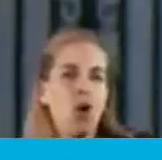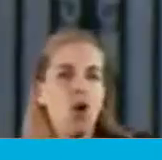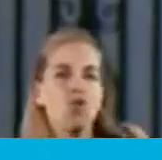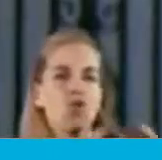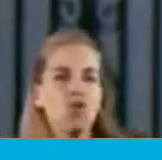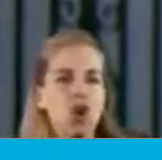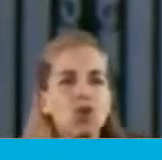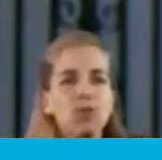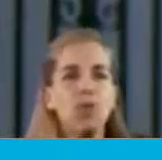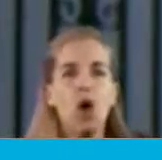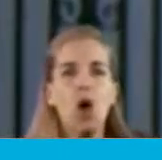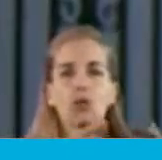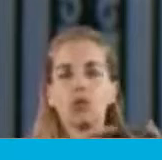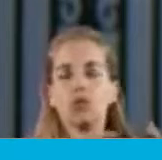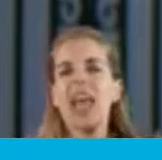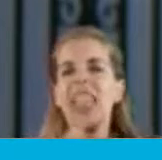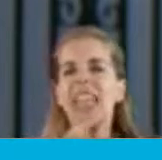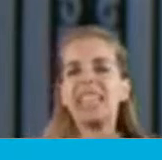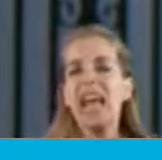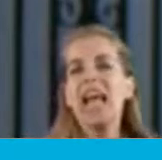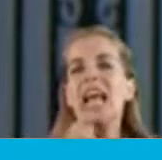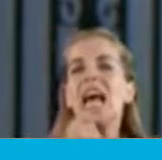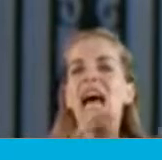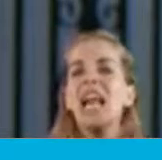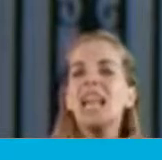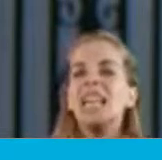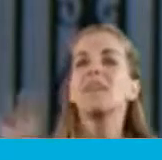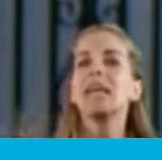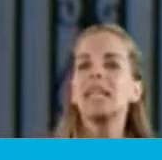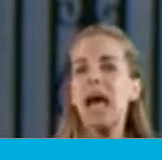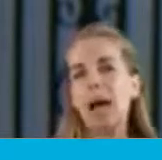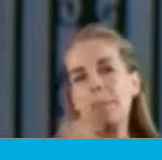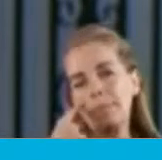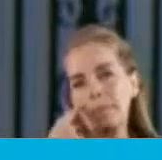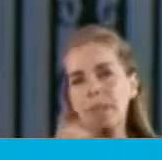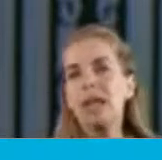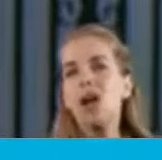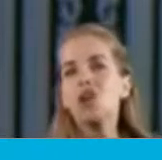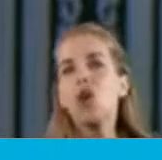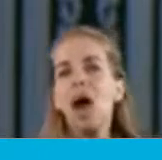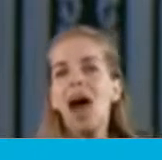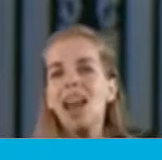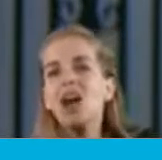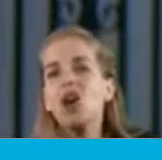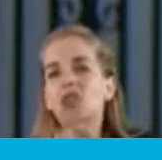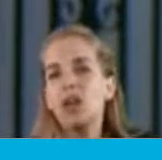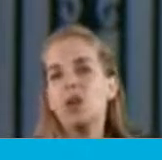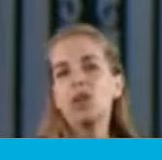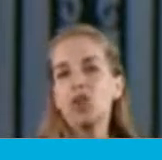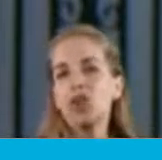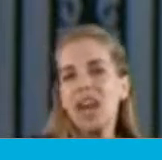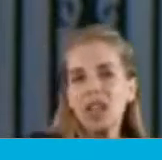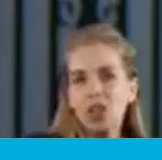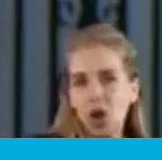decían querer la libertad ocultando su propósito de saquear las riquezas de nuestro territorio.